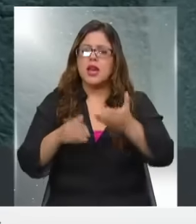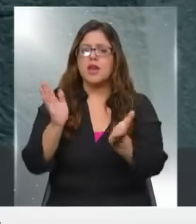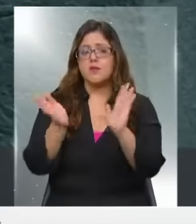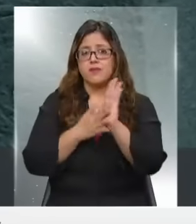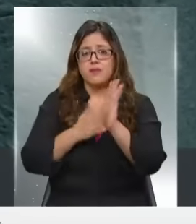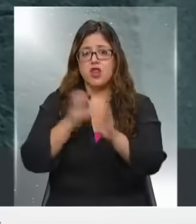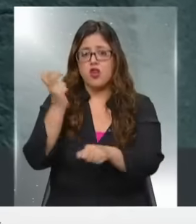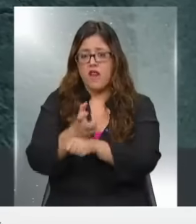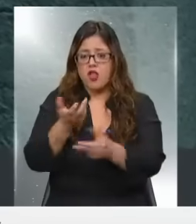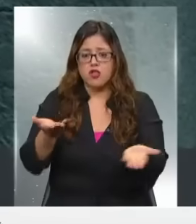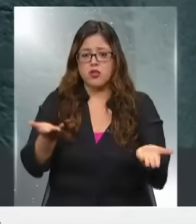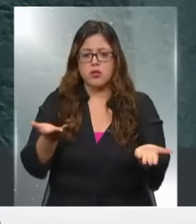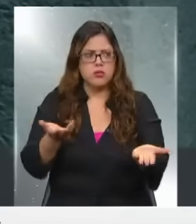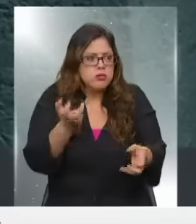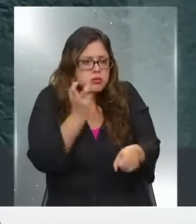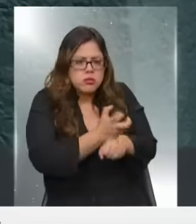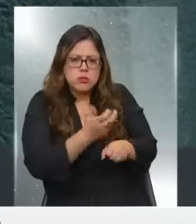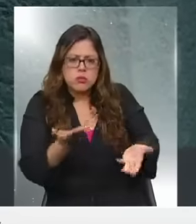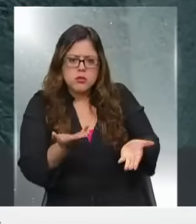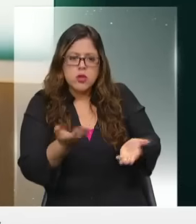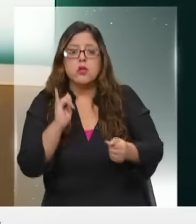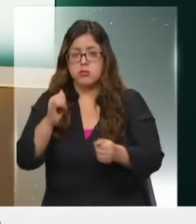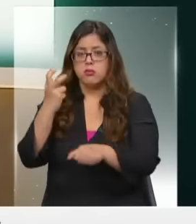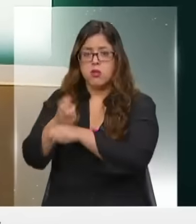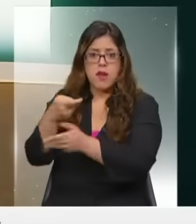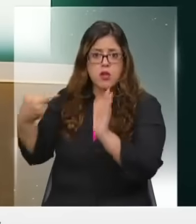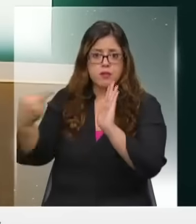robado. ¿Robado? Es robado, sí.